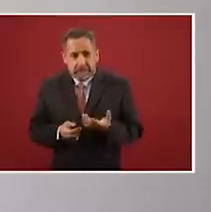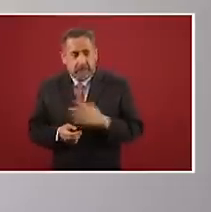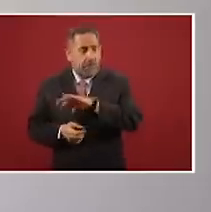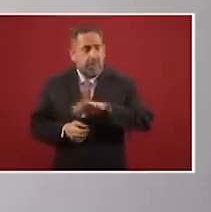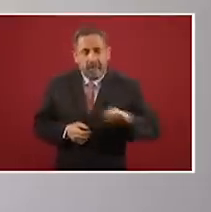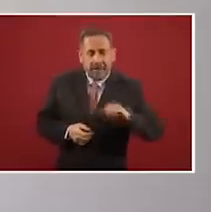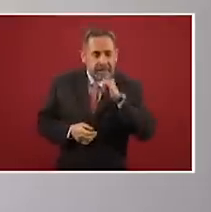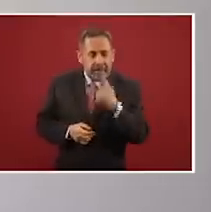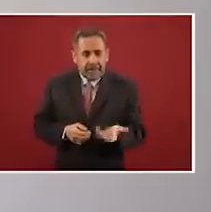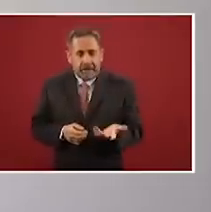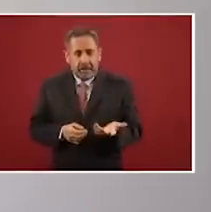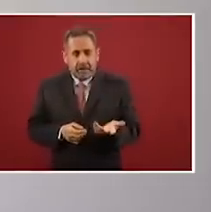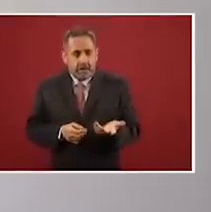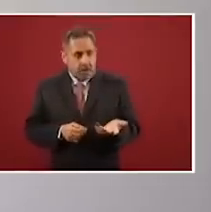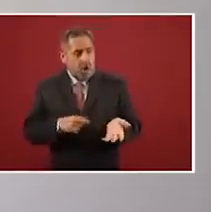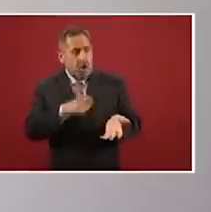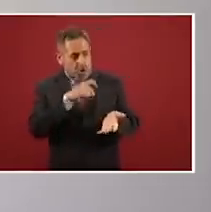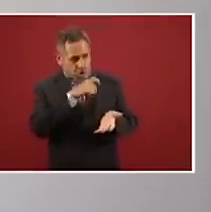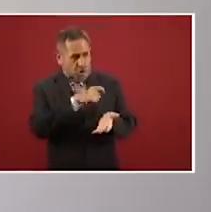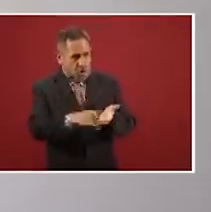Aparte de que se les compra la